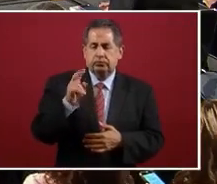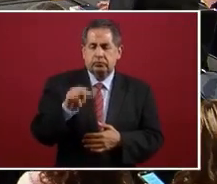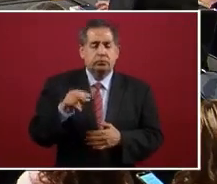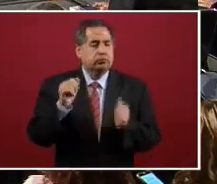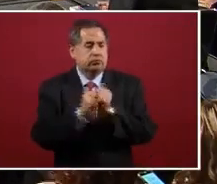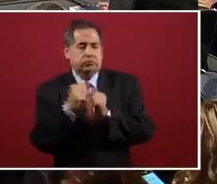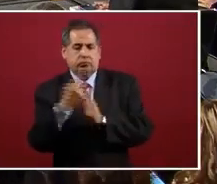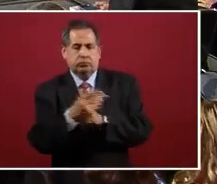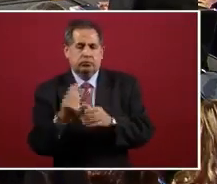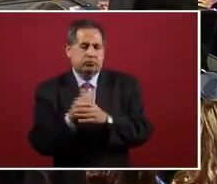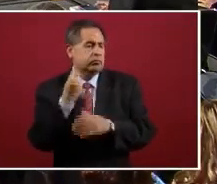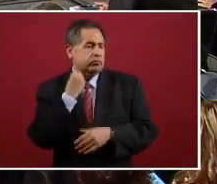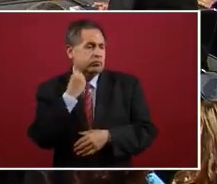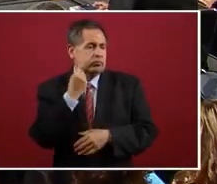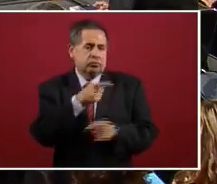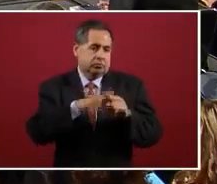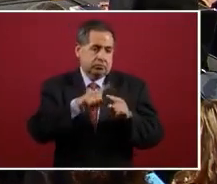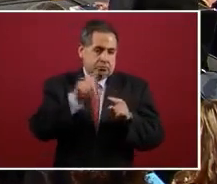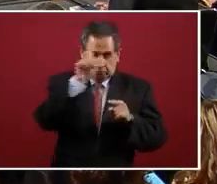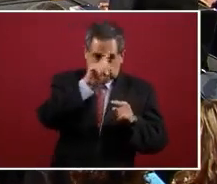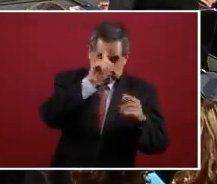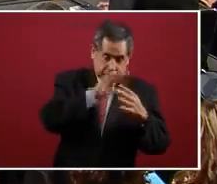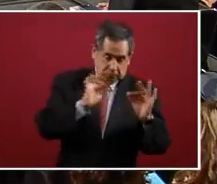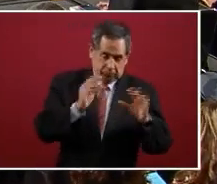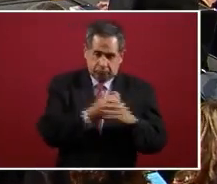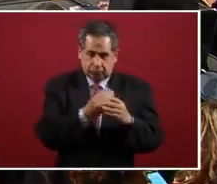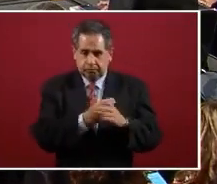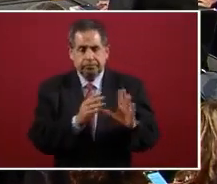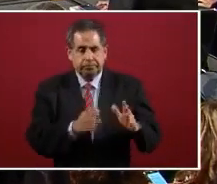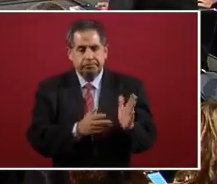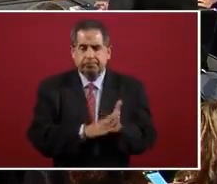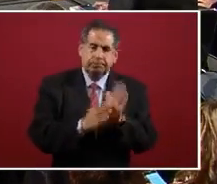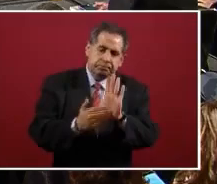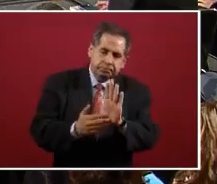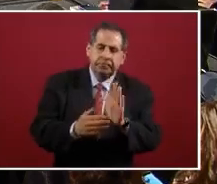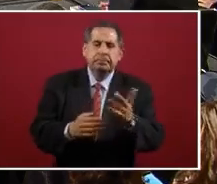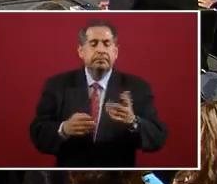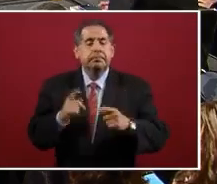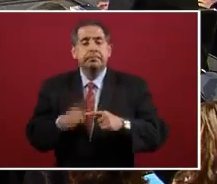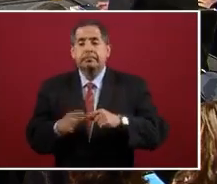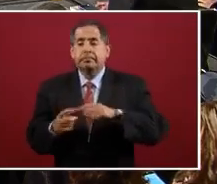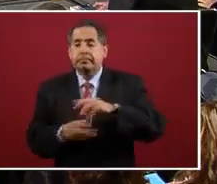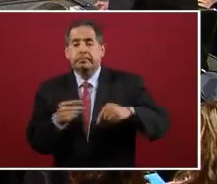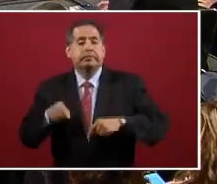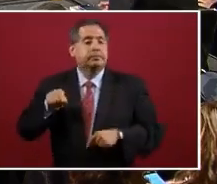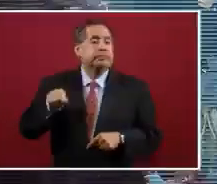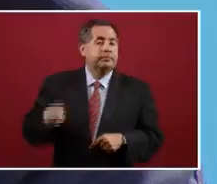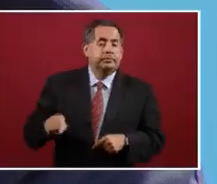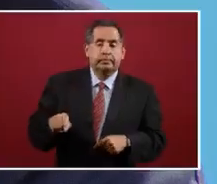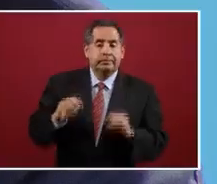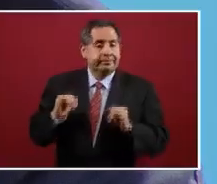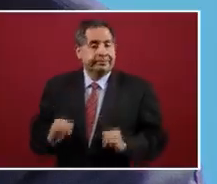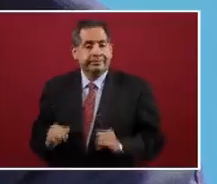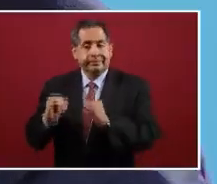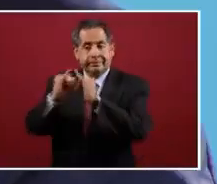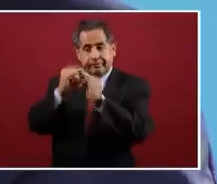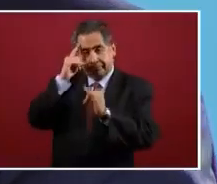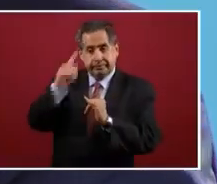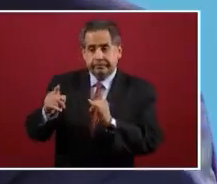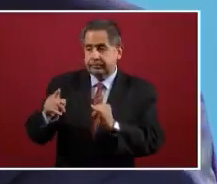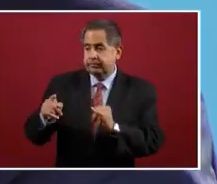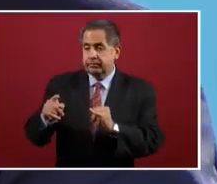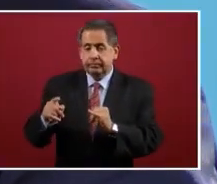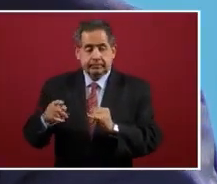quien los les esté asesorando también vamos a dar la posición del instituto para devolverle al pueblo robado